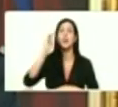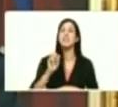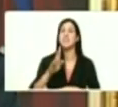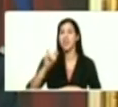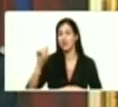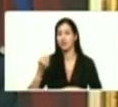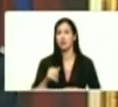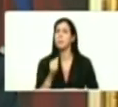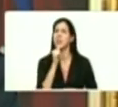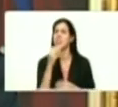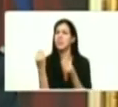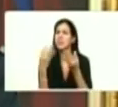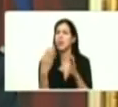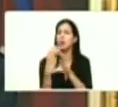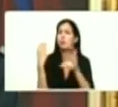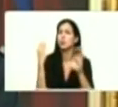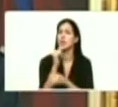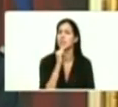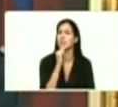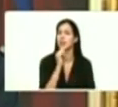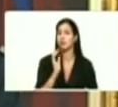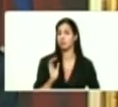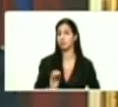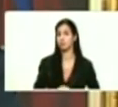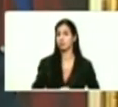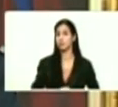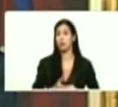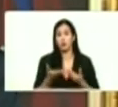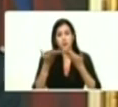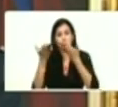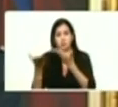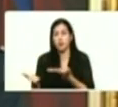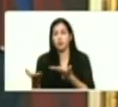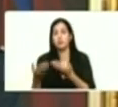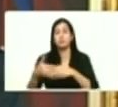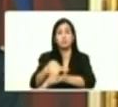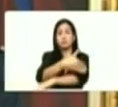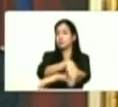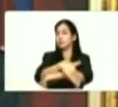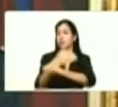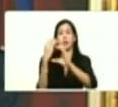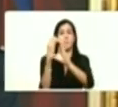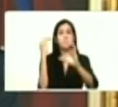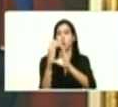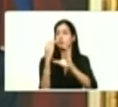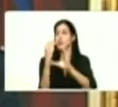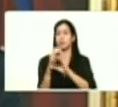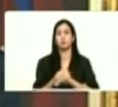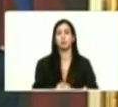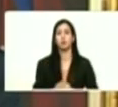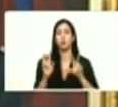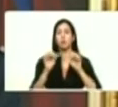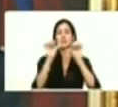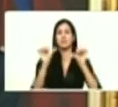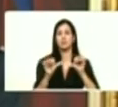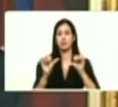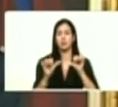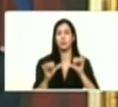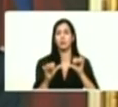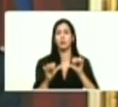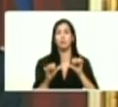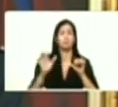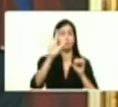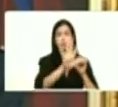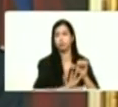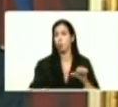quién van esos autobuses? va para el transporte público de los nuevos sistemas creados a nivel